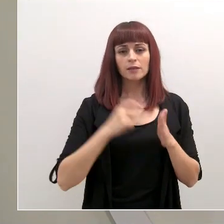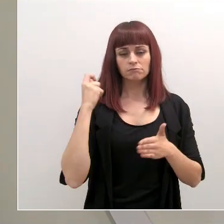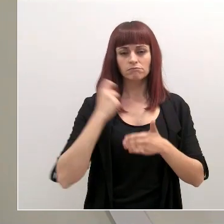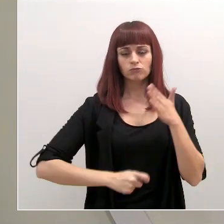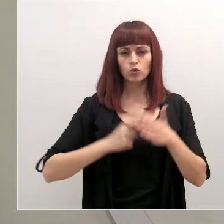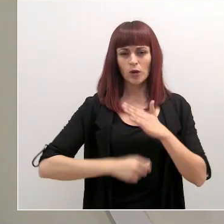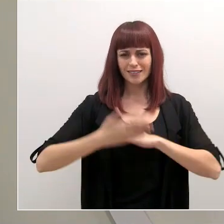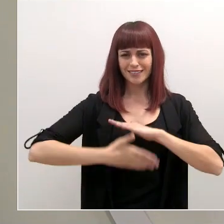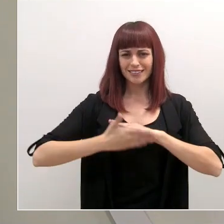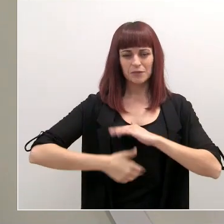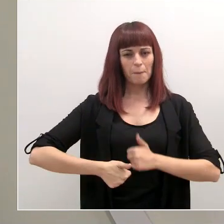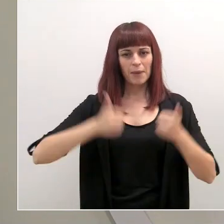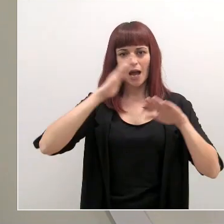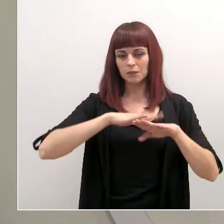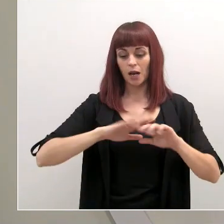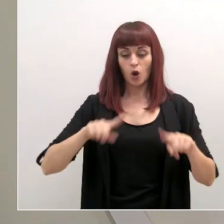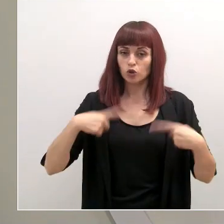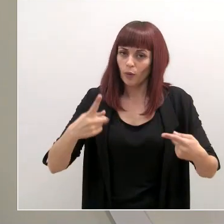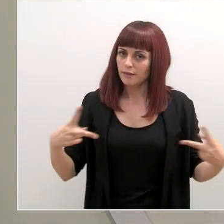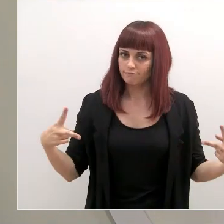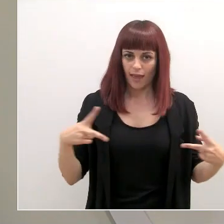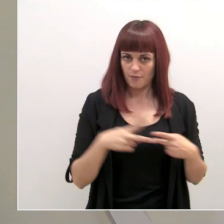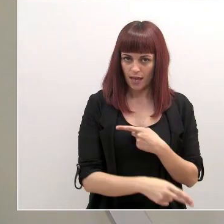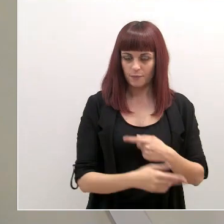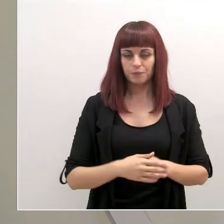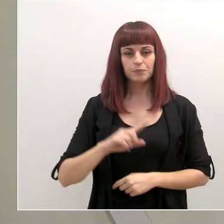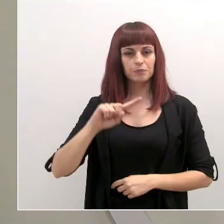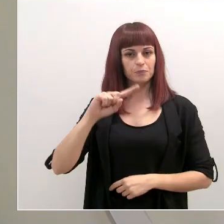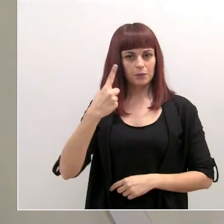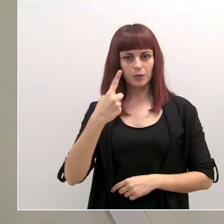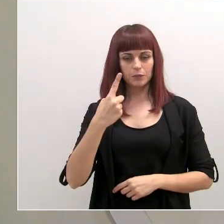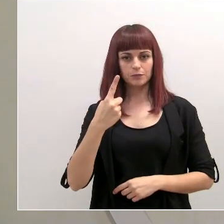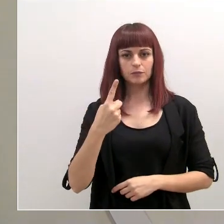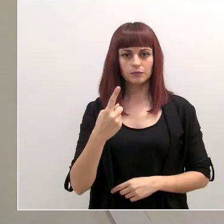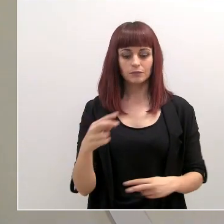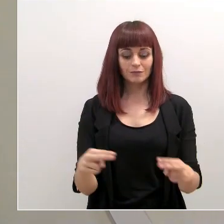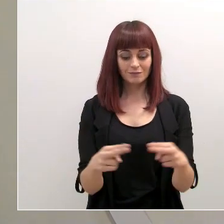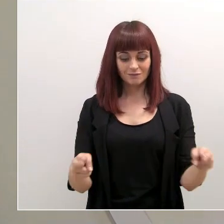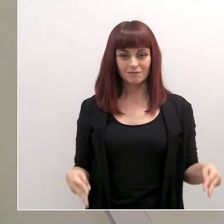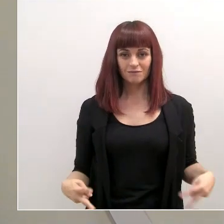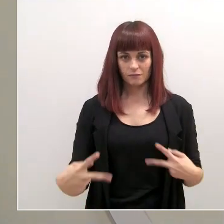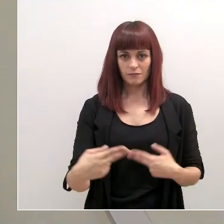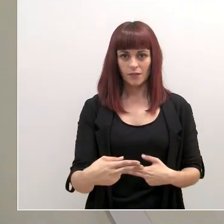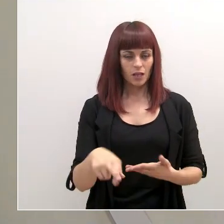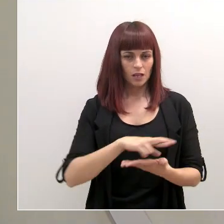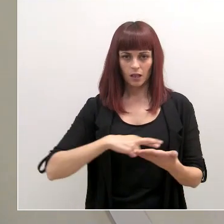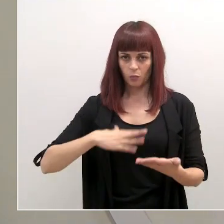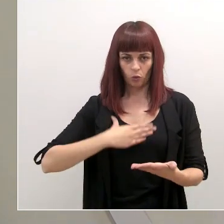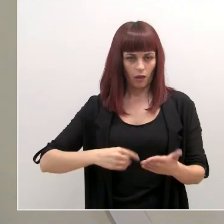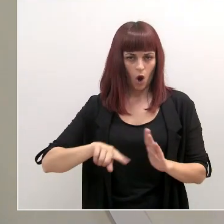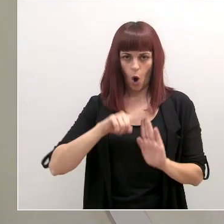restrictivas de cara a paliar las consecuencias. Primero, se mantiene el cierre perimetral de toda la región de Murcia.